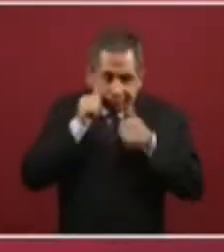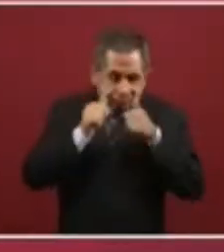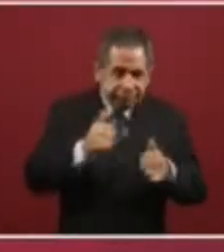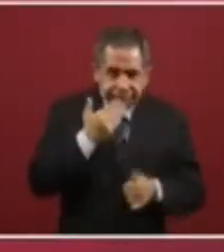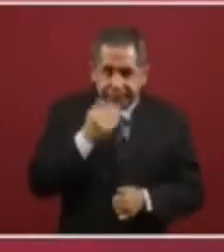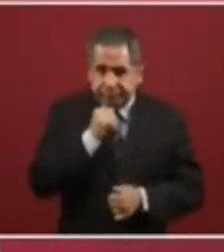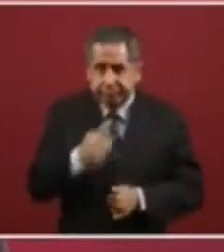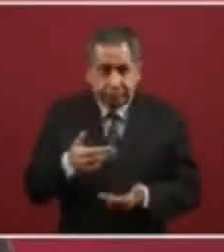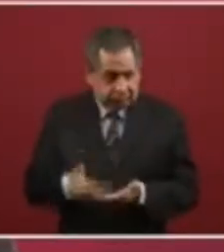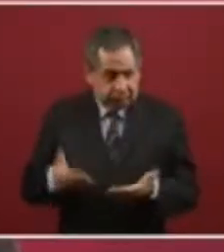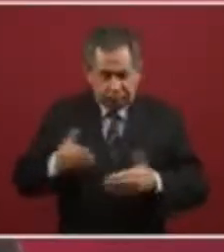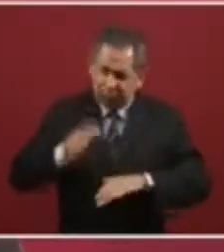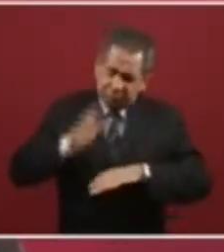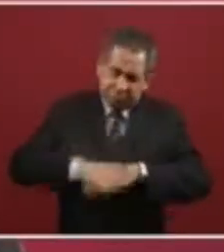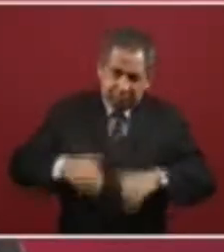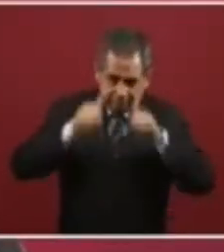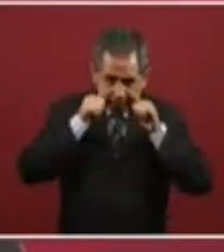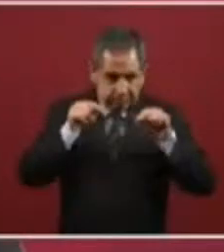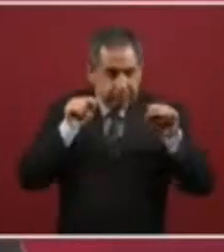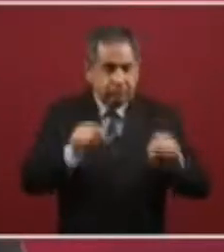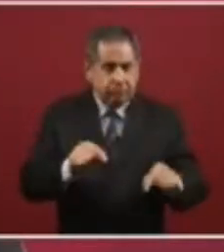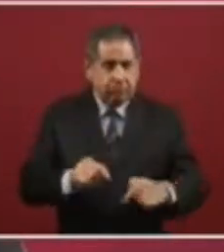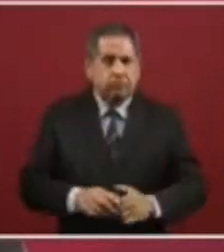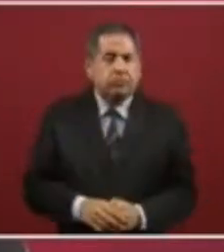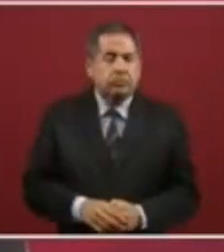atendidos como ahora.